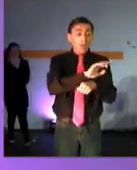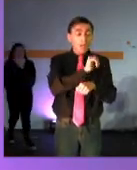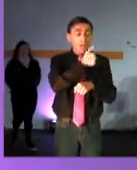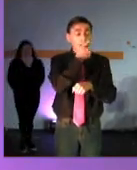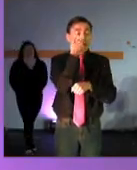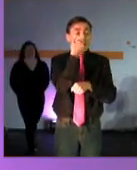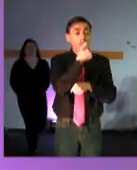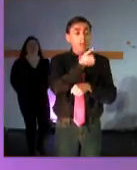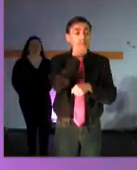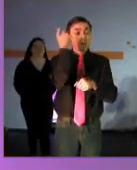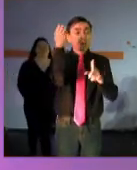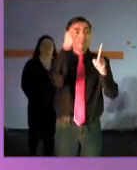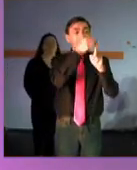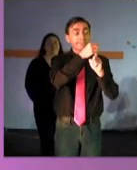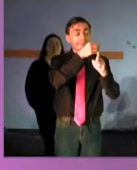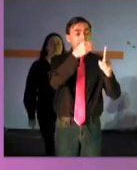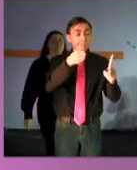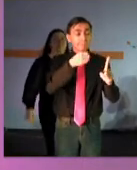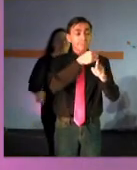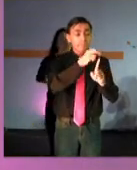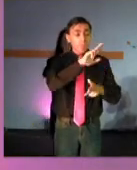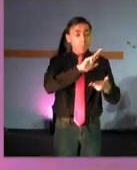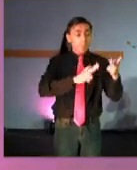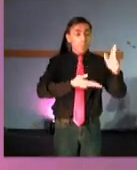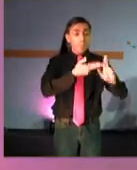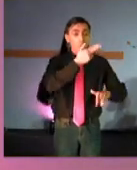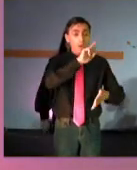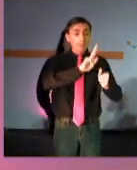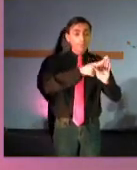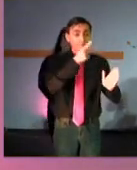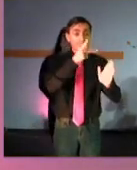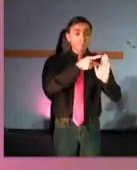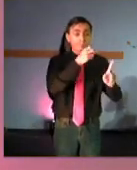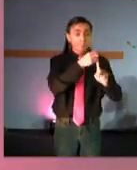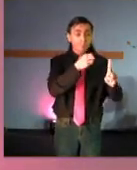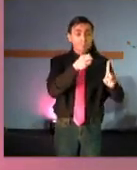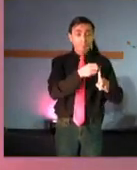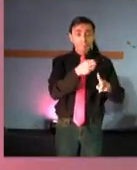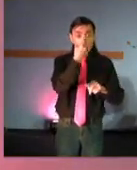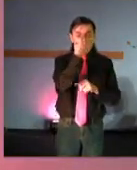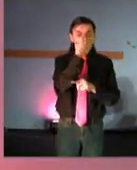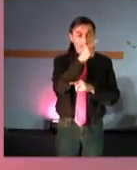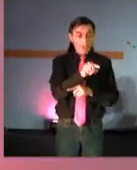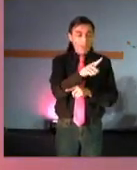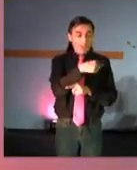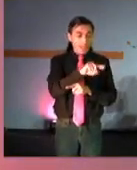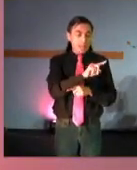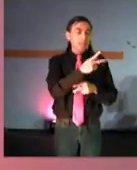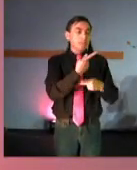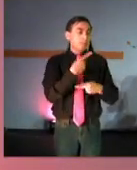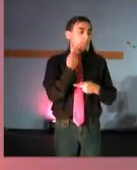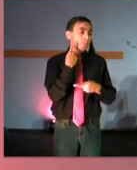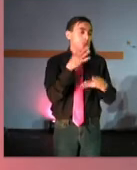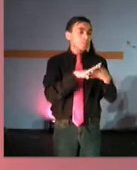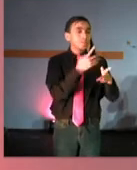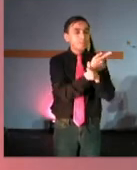organizaron una y otra vez huelgas, no solamente por la libertad de los presos